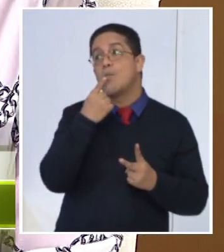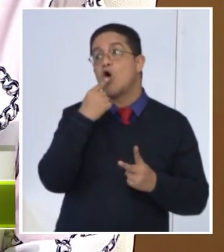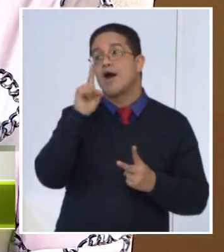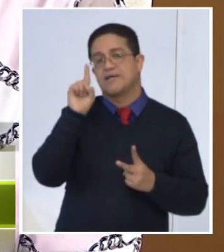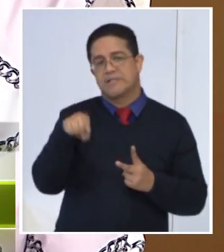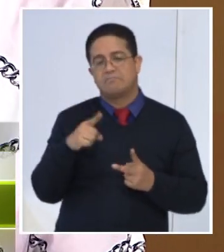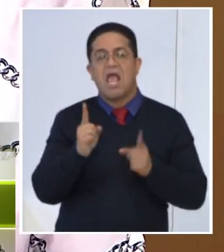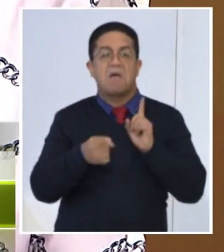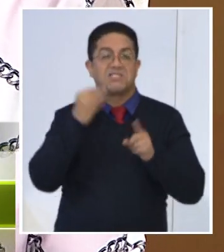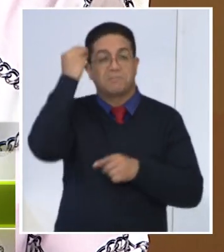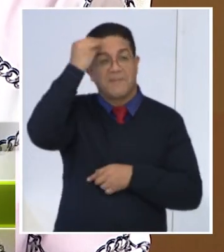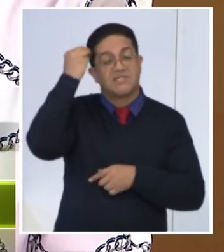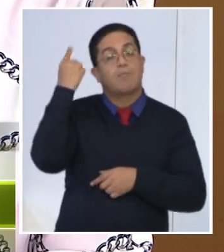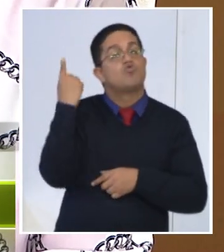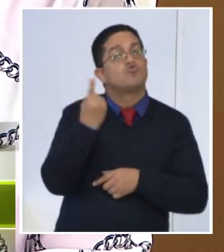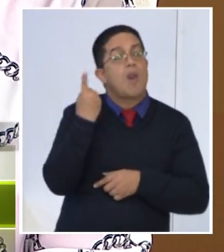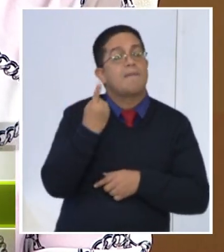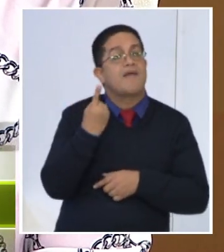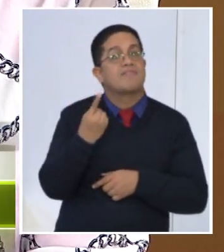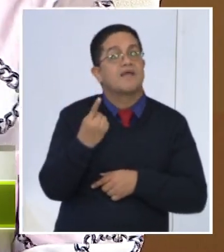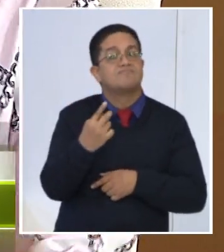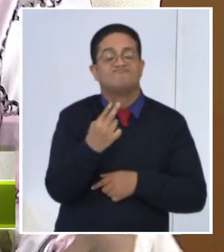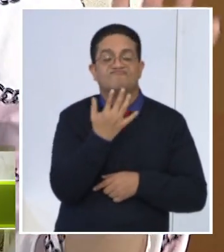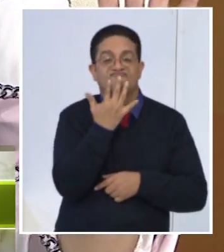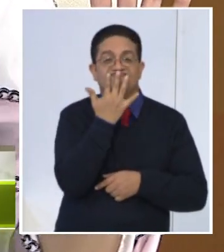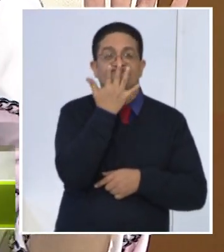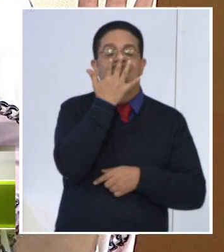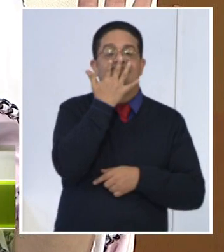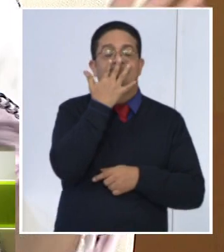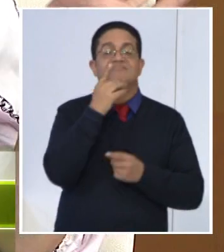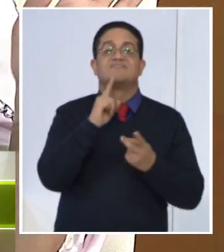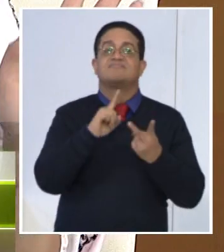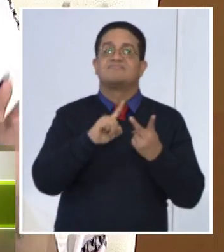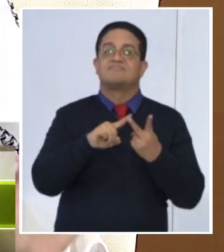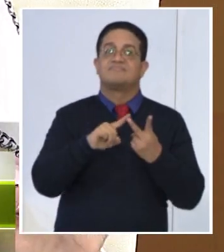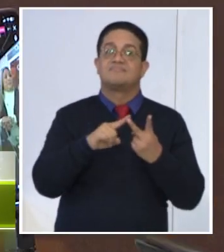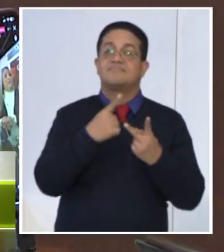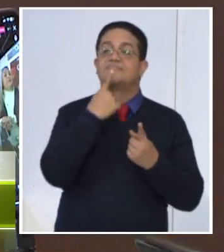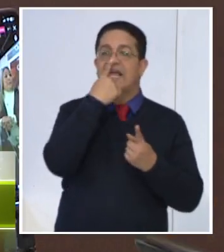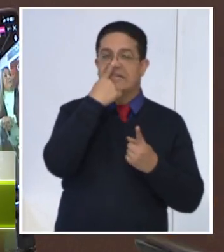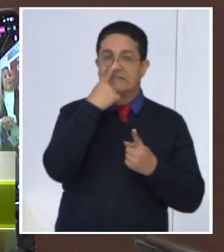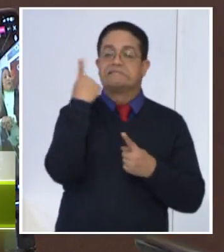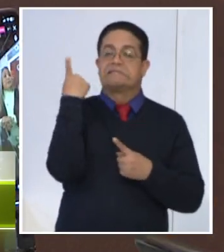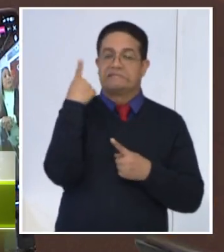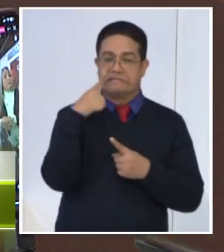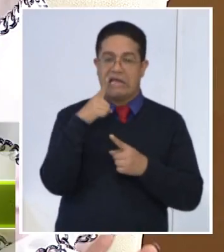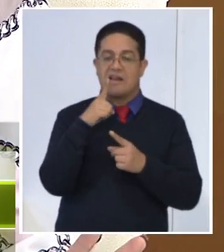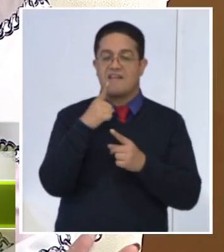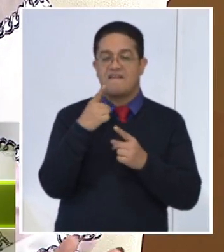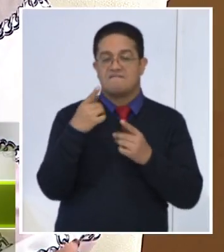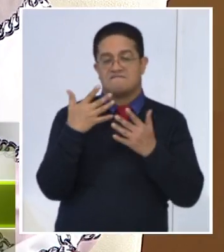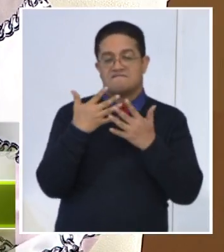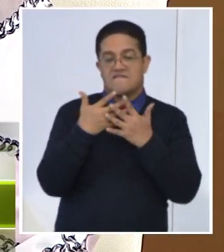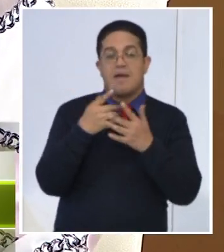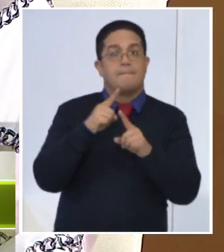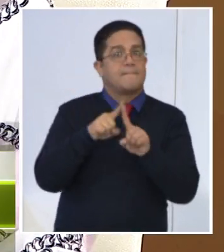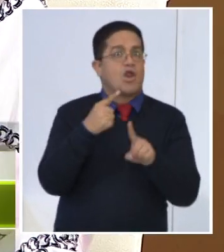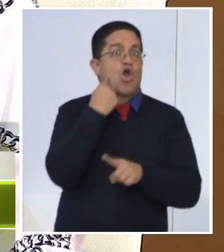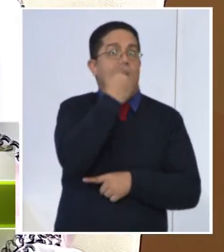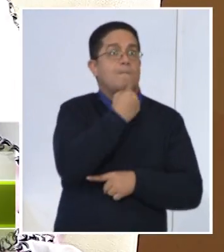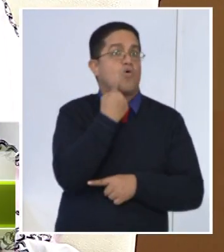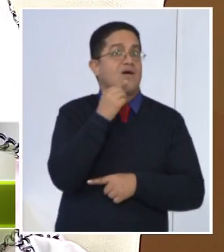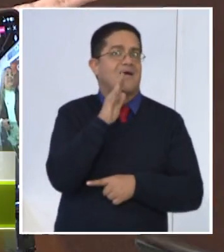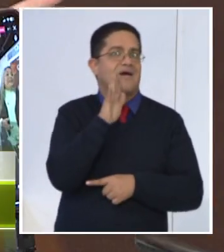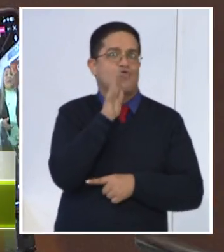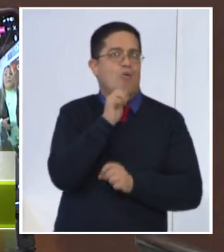veces pensamos que solamente son eso que entra por la nariz y resulta que la nariz tiene filtro, pero la boca no. Okay. Entonces ahí